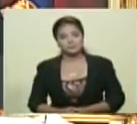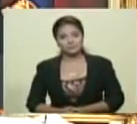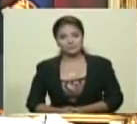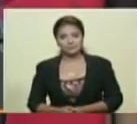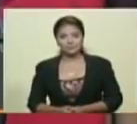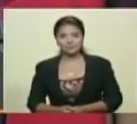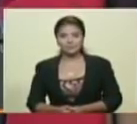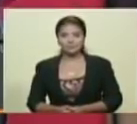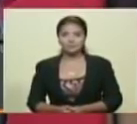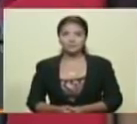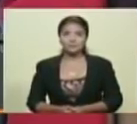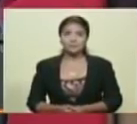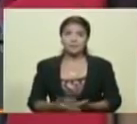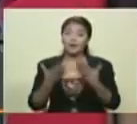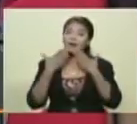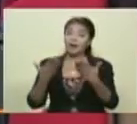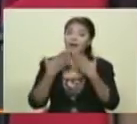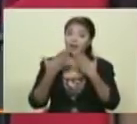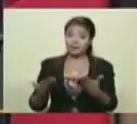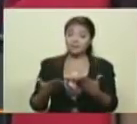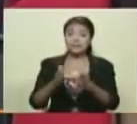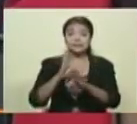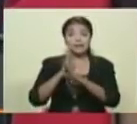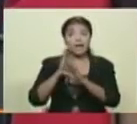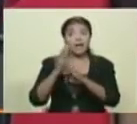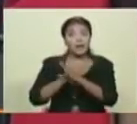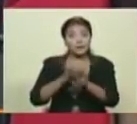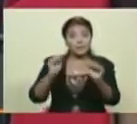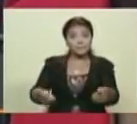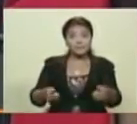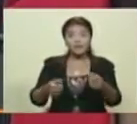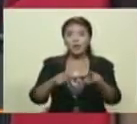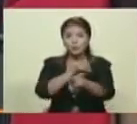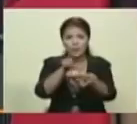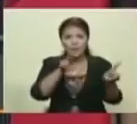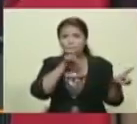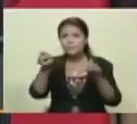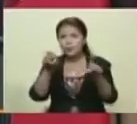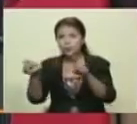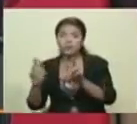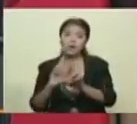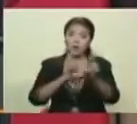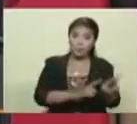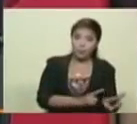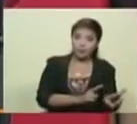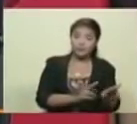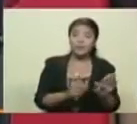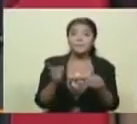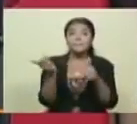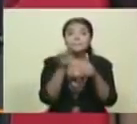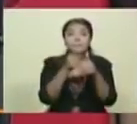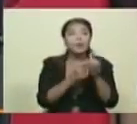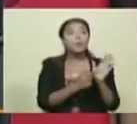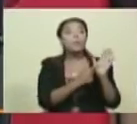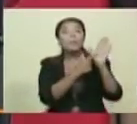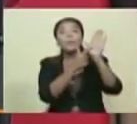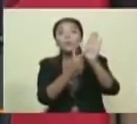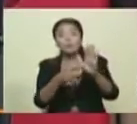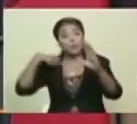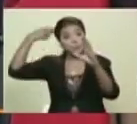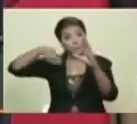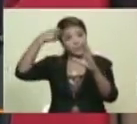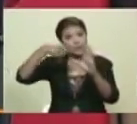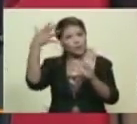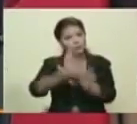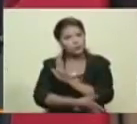señor vicepresidente, muchísimas gracias. Antes de dar inicio al ciclo de preguntas y respuestas, queremos presentar una pieza audiovisual a